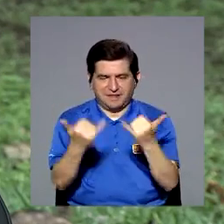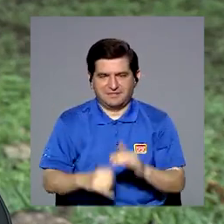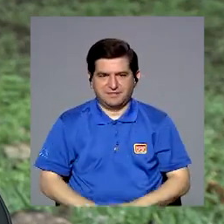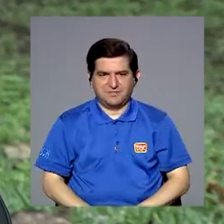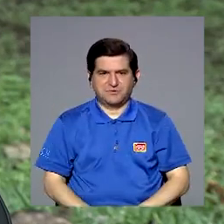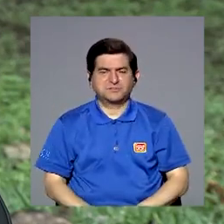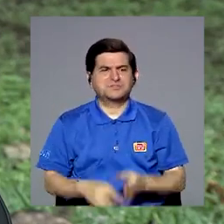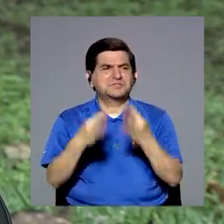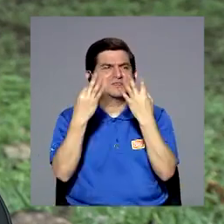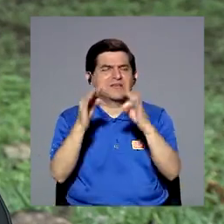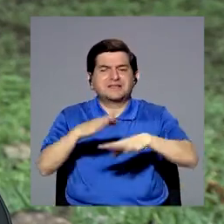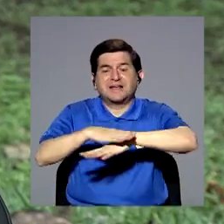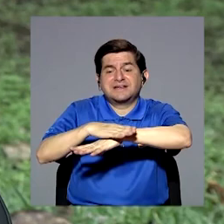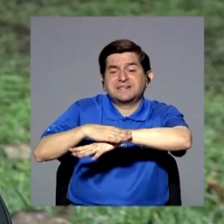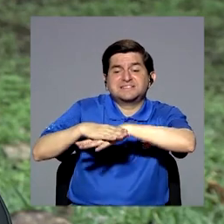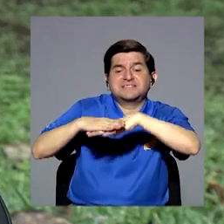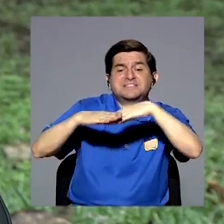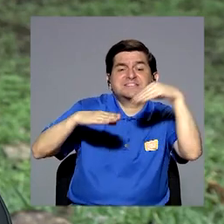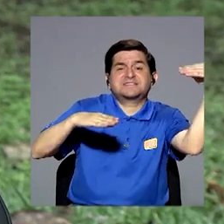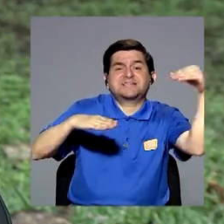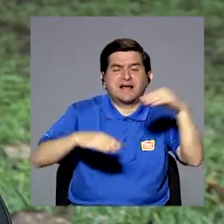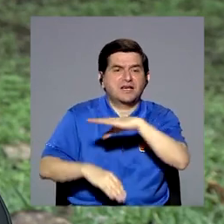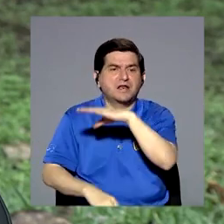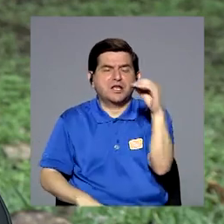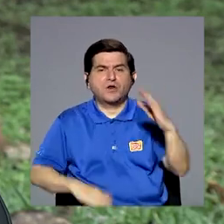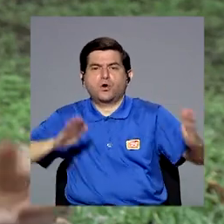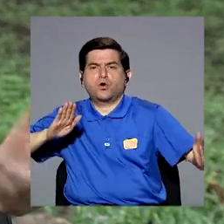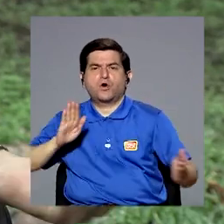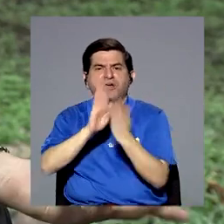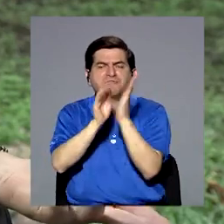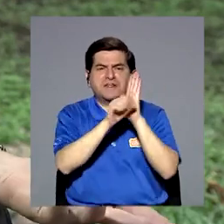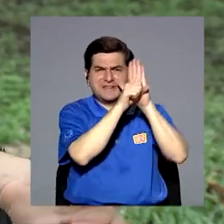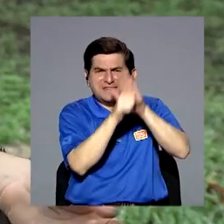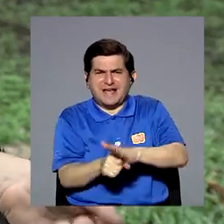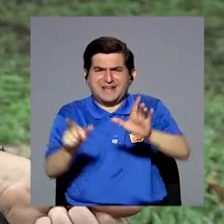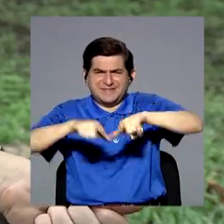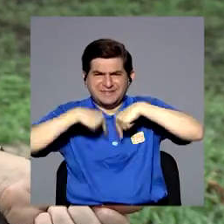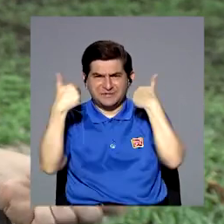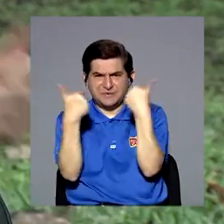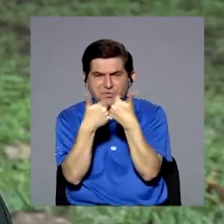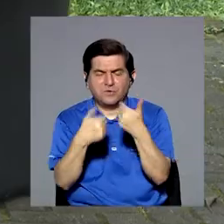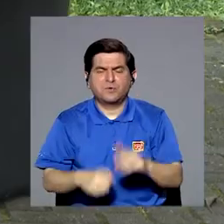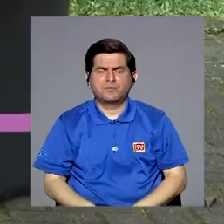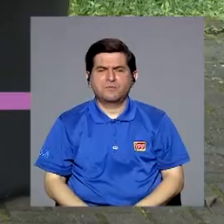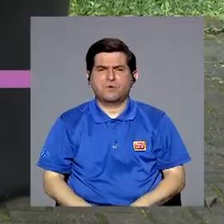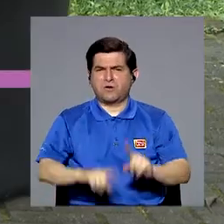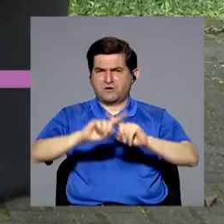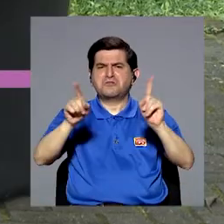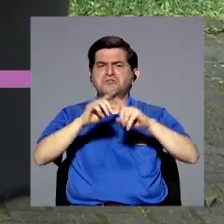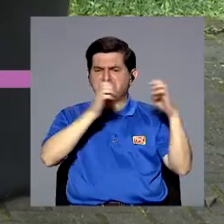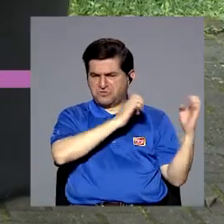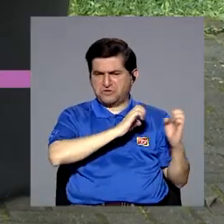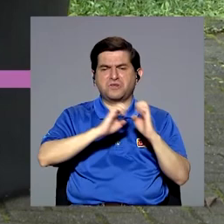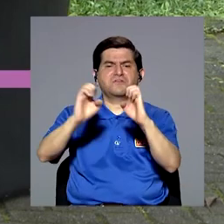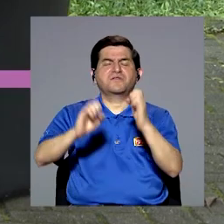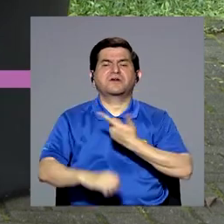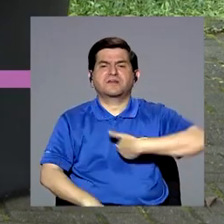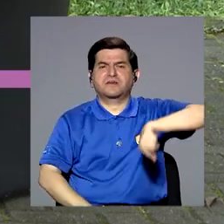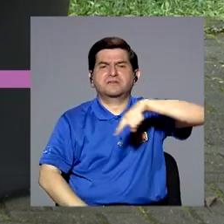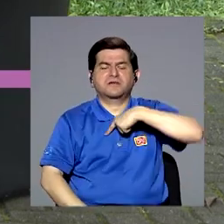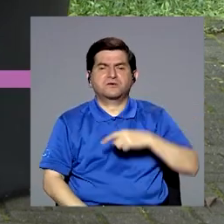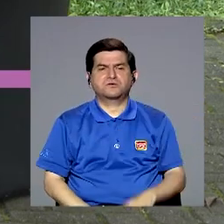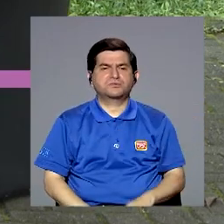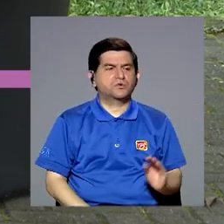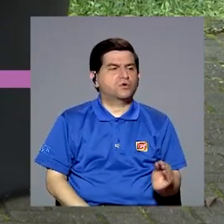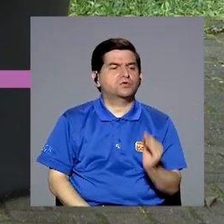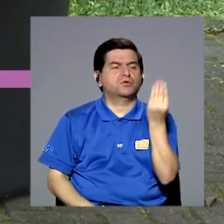de cómo poder salirse o cómo poder enfrentar esas presiones de grupo? Exacto, hay muchas estrategias. Por ejemplo, nosotros en